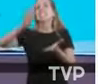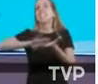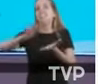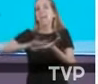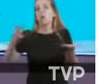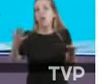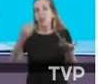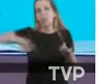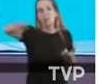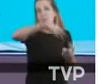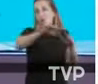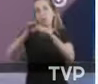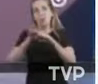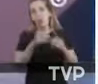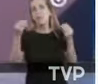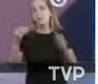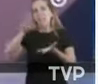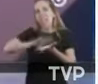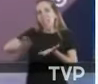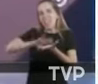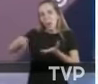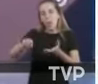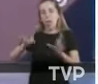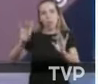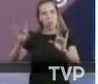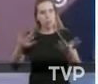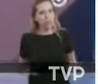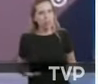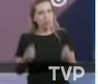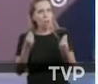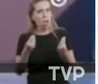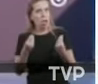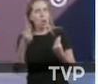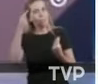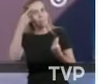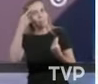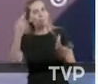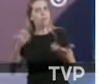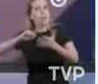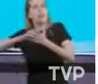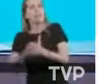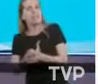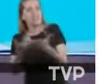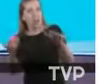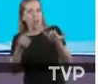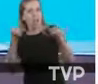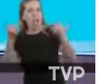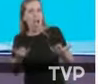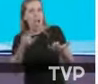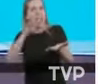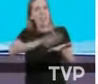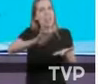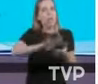deuda, porque las deudas son definitivamente condicionantes, ¿no? Nadie que tiene una deuda no deja de tener